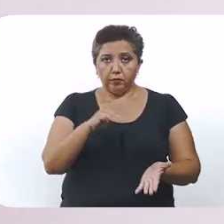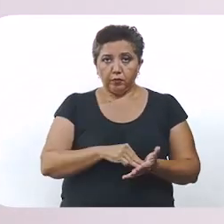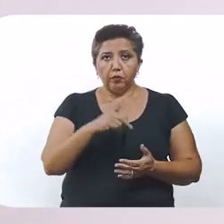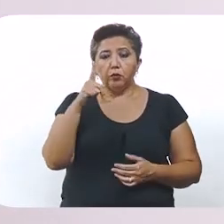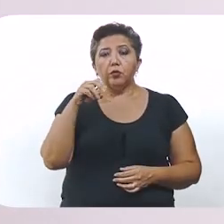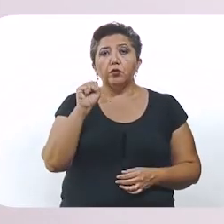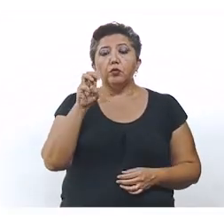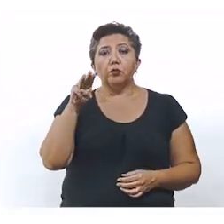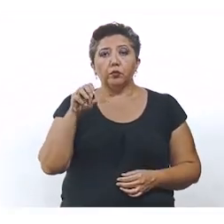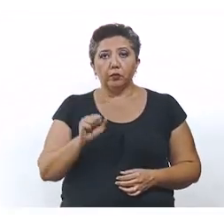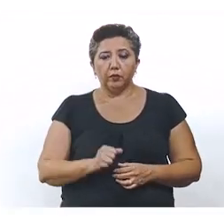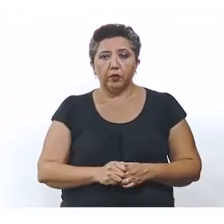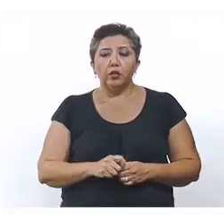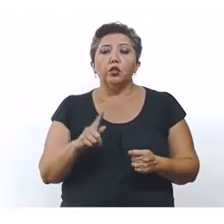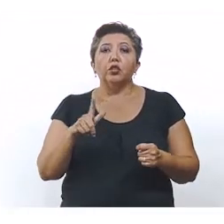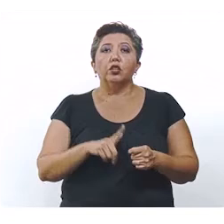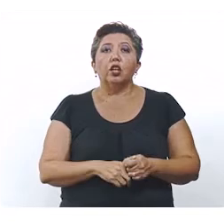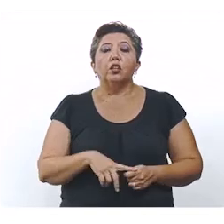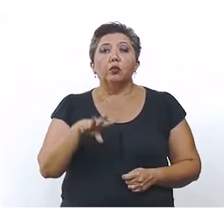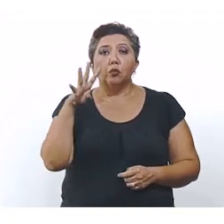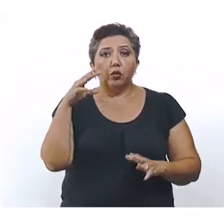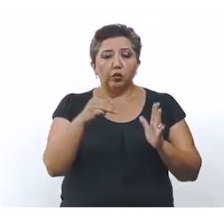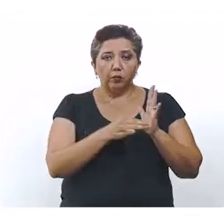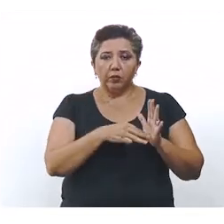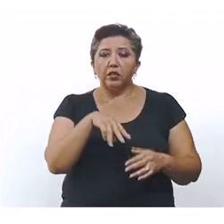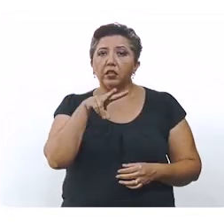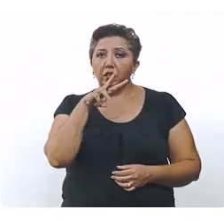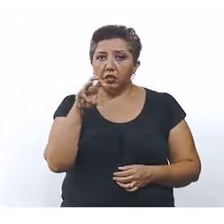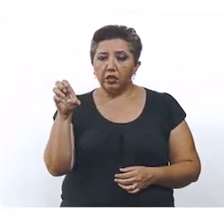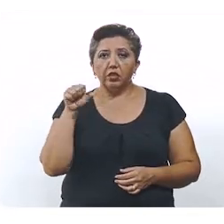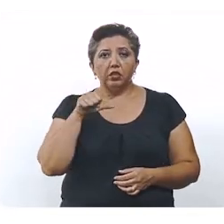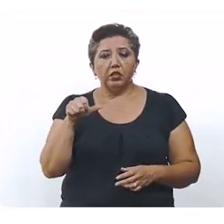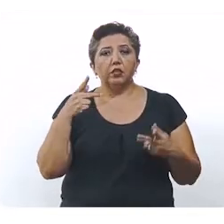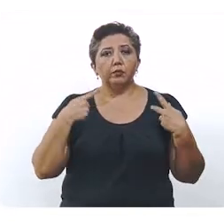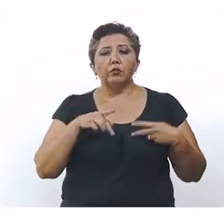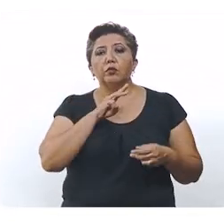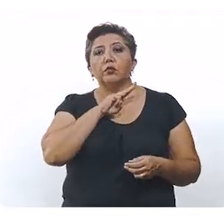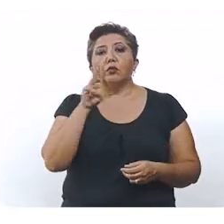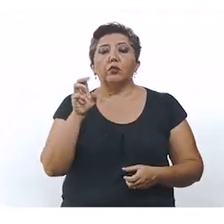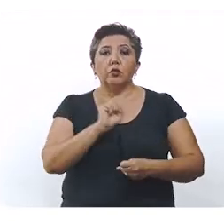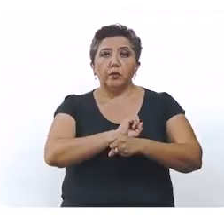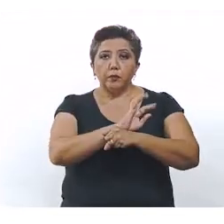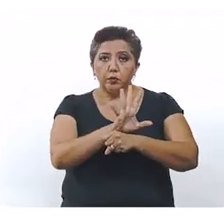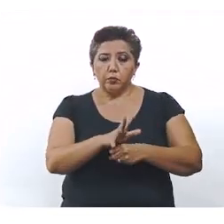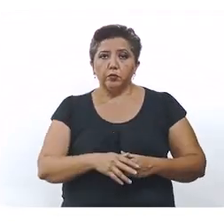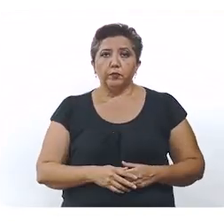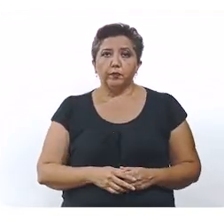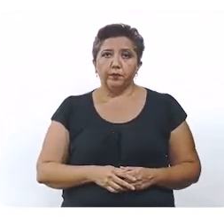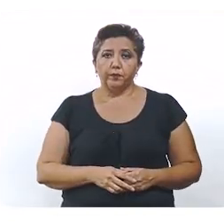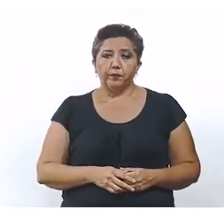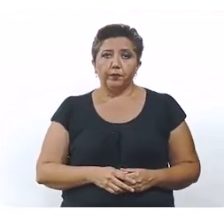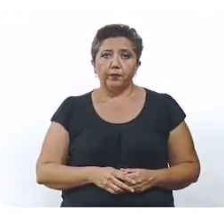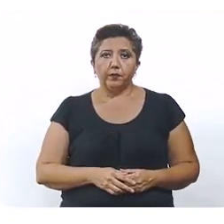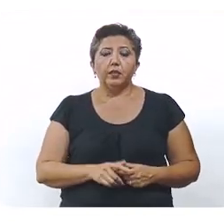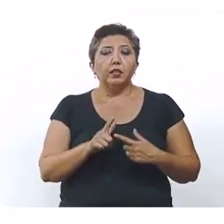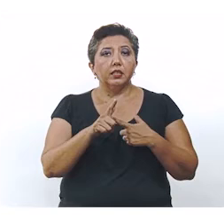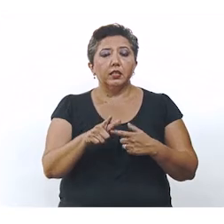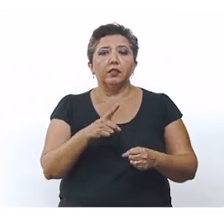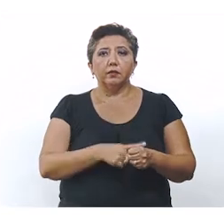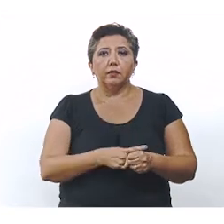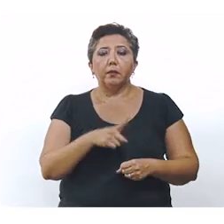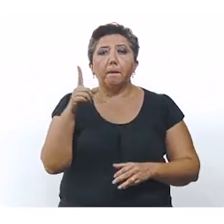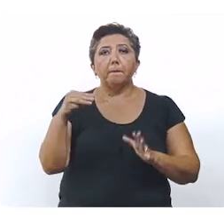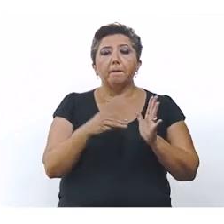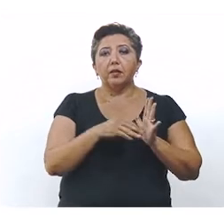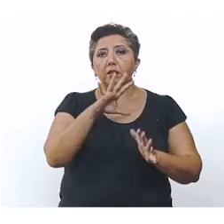y 1 en Suma. En total, son 4.316 las personas fallecidas a causa del coronavirus. De los casos